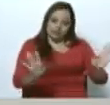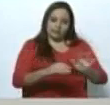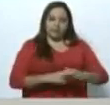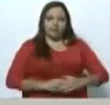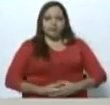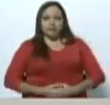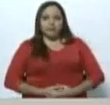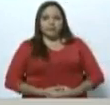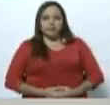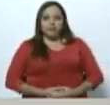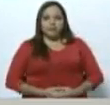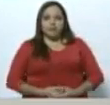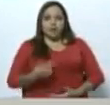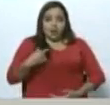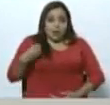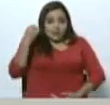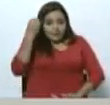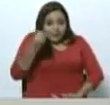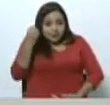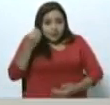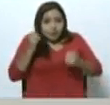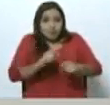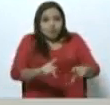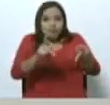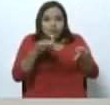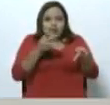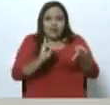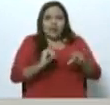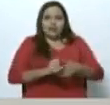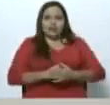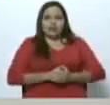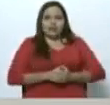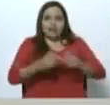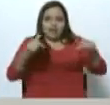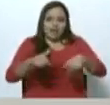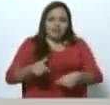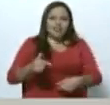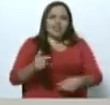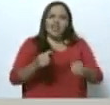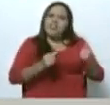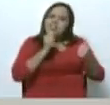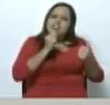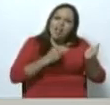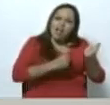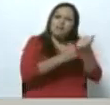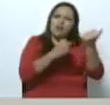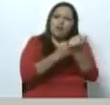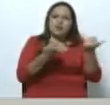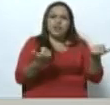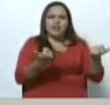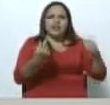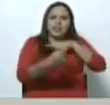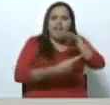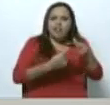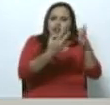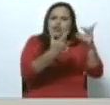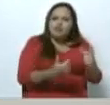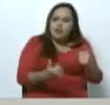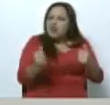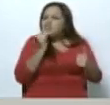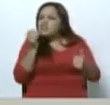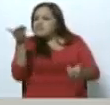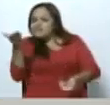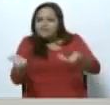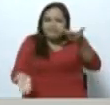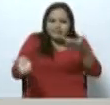las hipótesis, las posibilidades de que ocurran, a quién beneficia una cosa, un resultado y a quién no,